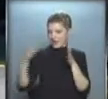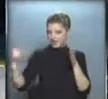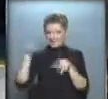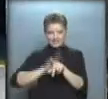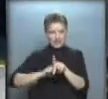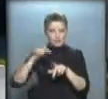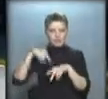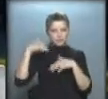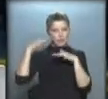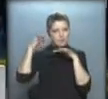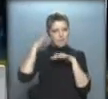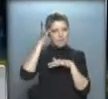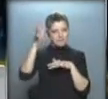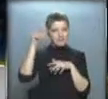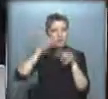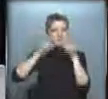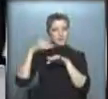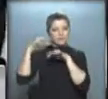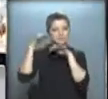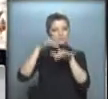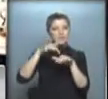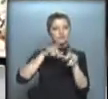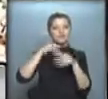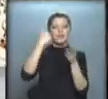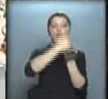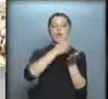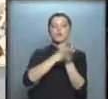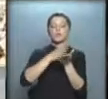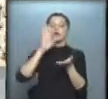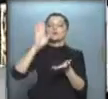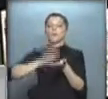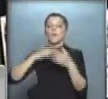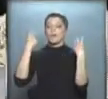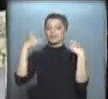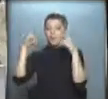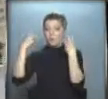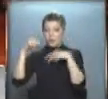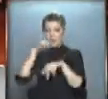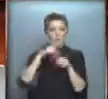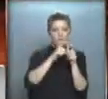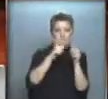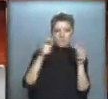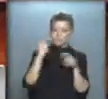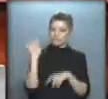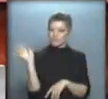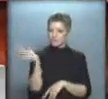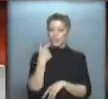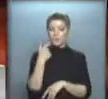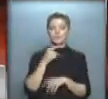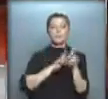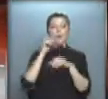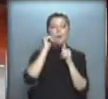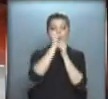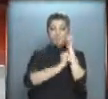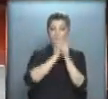movilizar las ventas de todos los rubros vinculados al turismo por los empresarios para los empresarios del sector